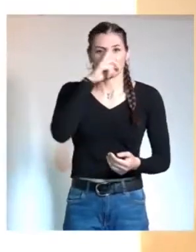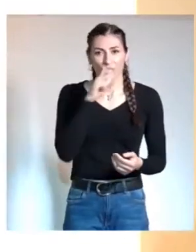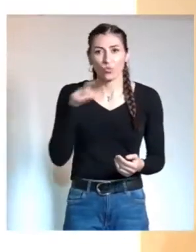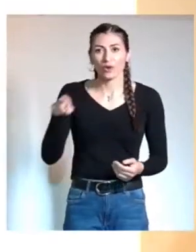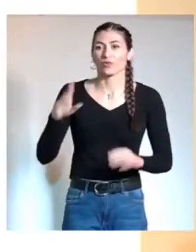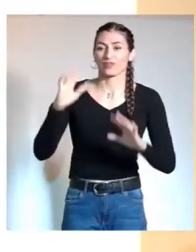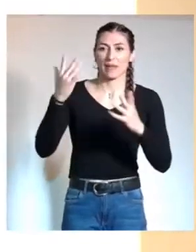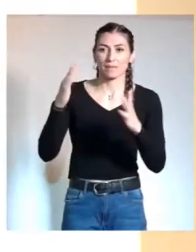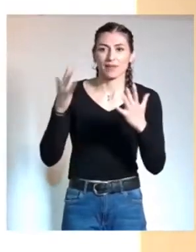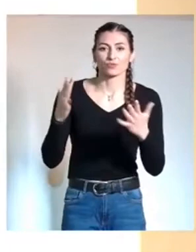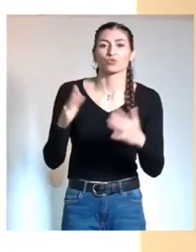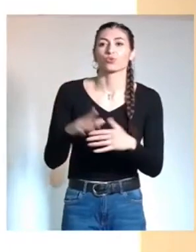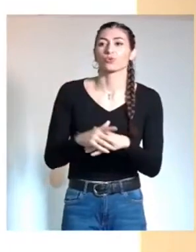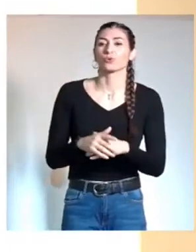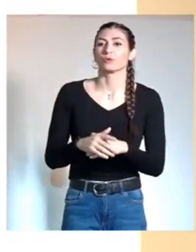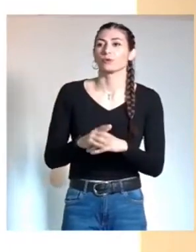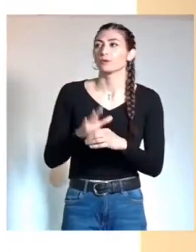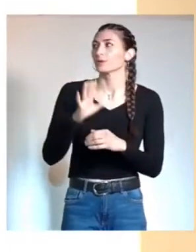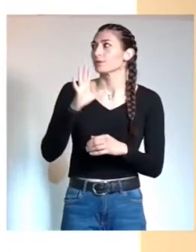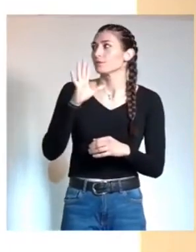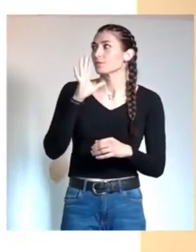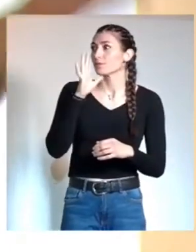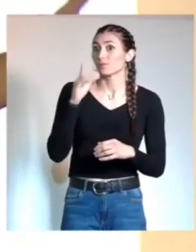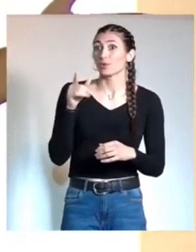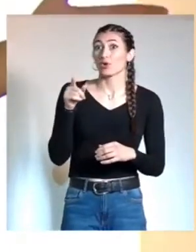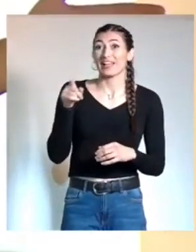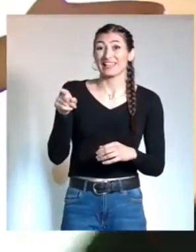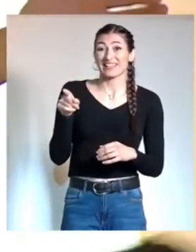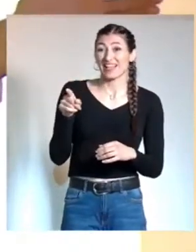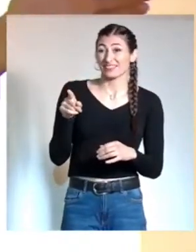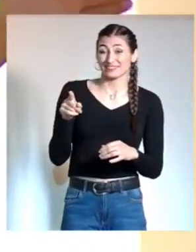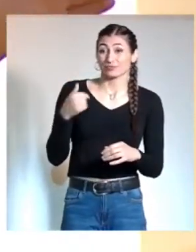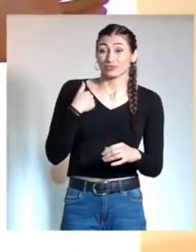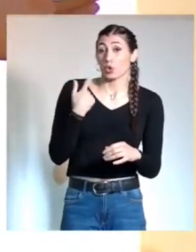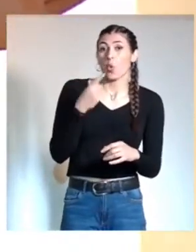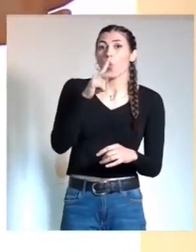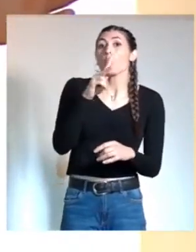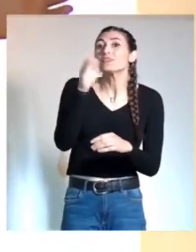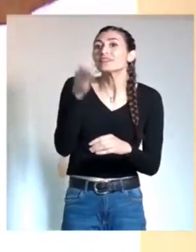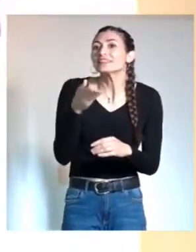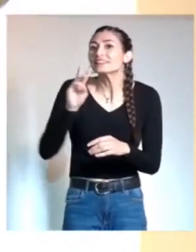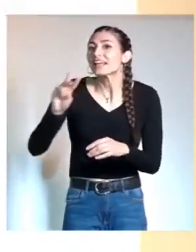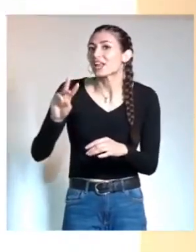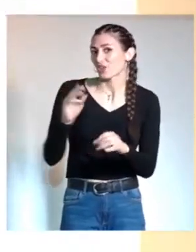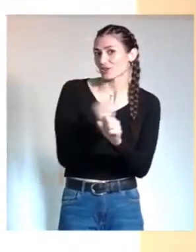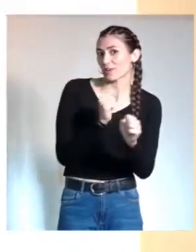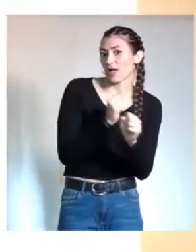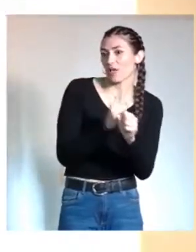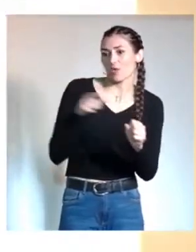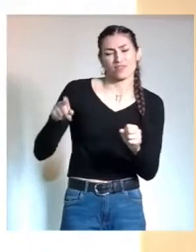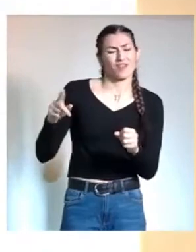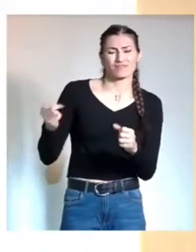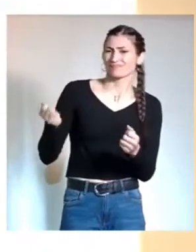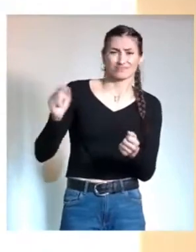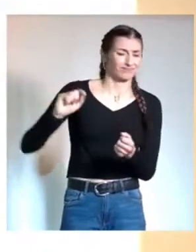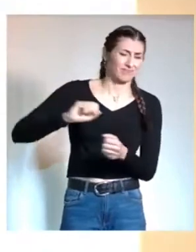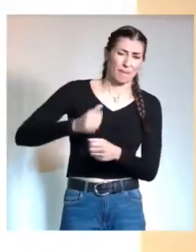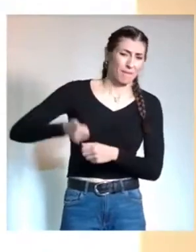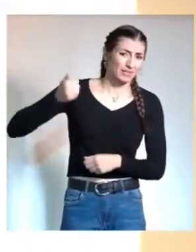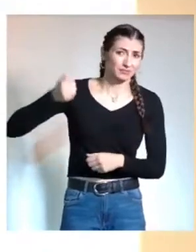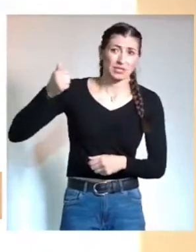ella porque he trabajado un tercio de lo que tuvo que trabajar ella. Yo simplemente he ido cambiando el color de